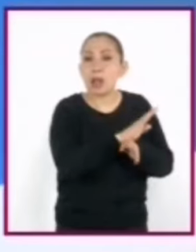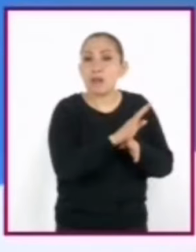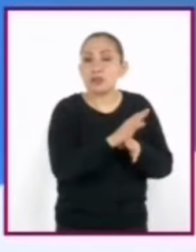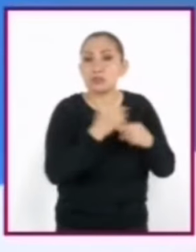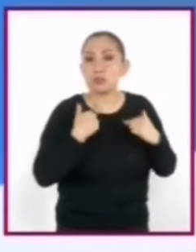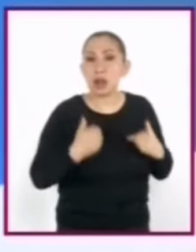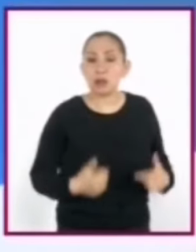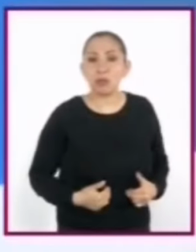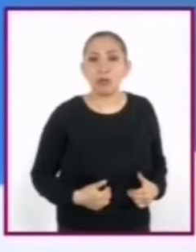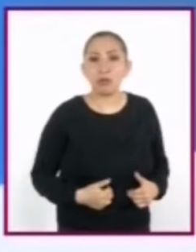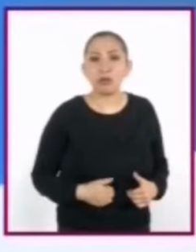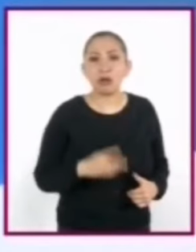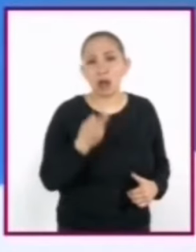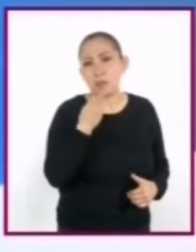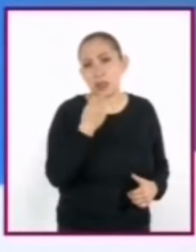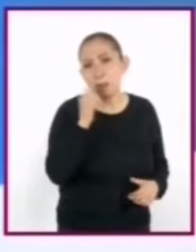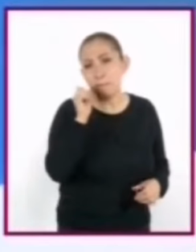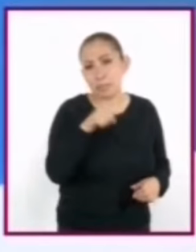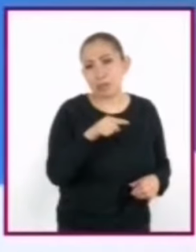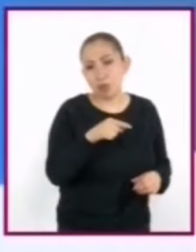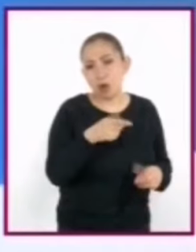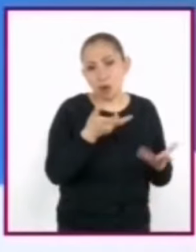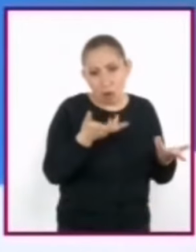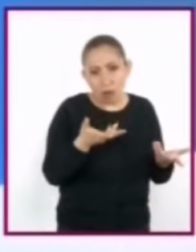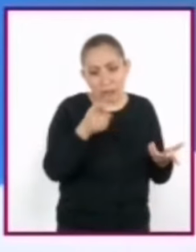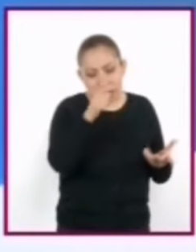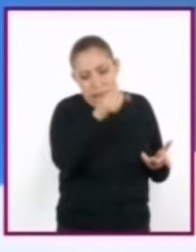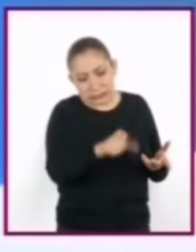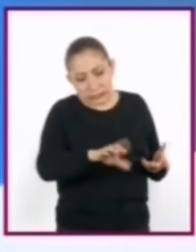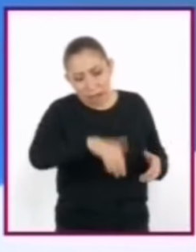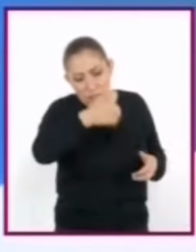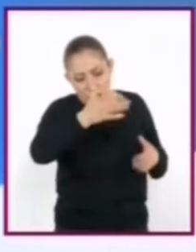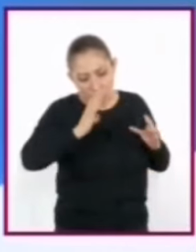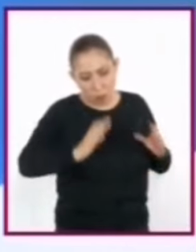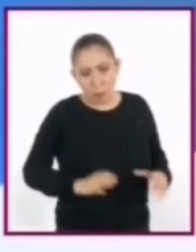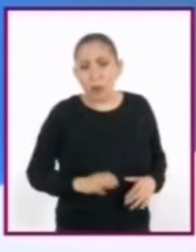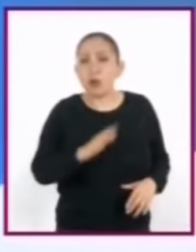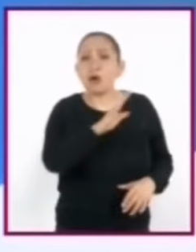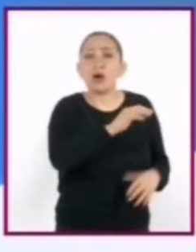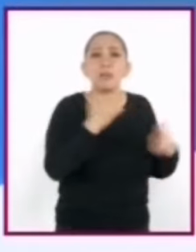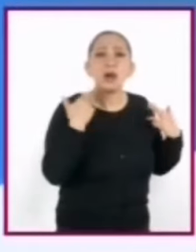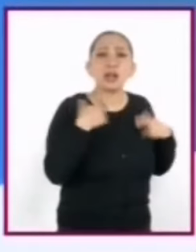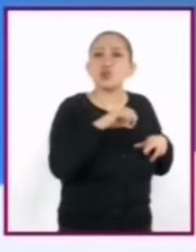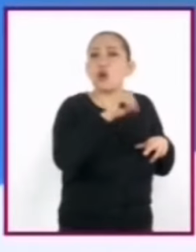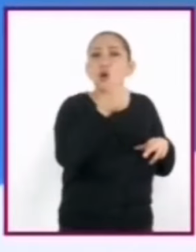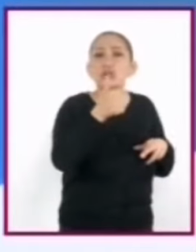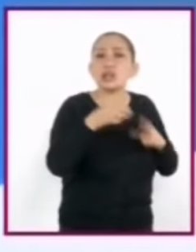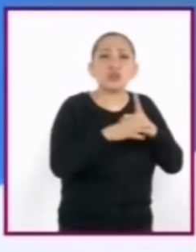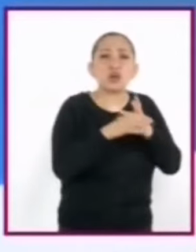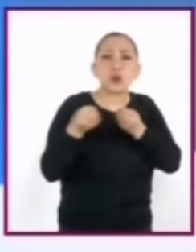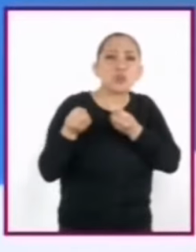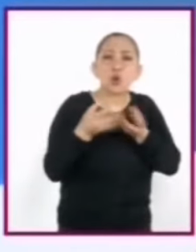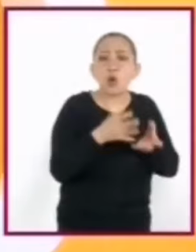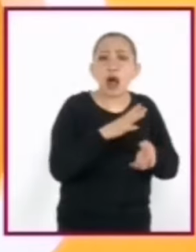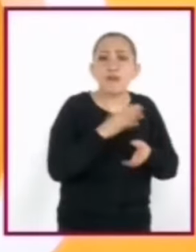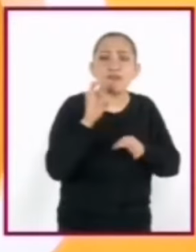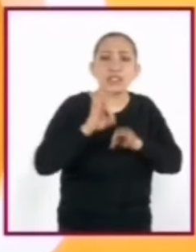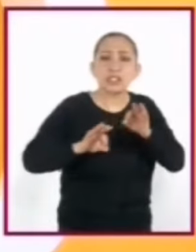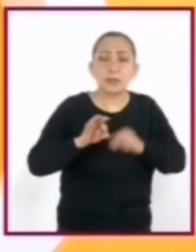ser humano, refiriéndonos en nuestro aspecto exterior. Maestro, ¿qué otras aportaciones